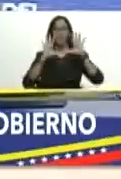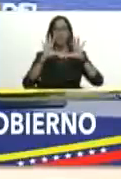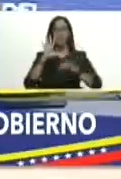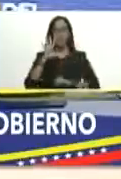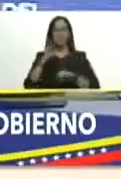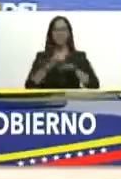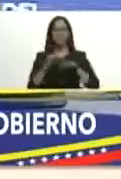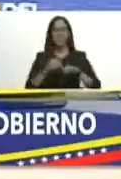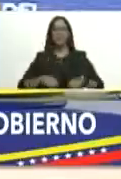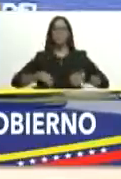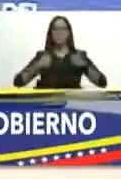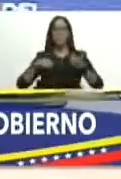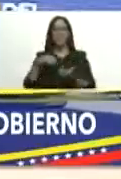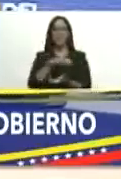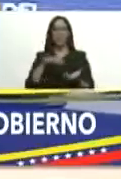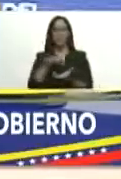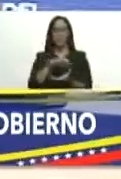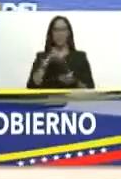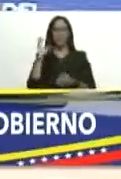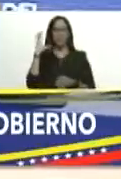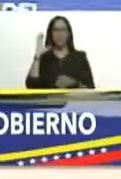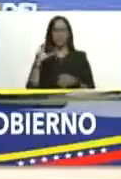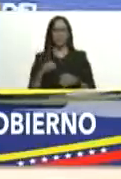municipios más afectados del país.